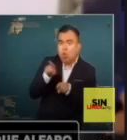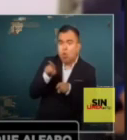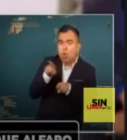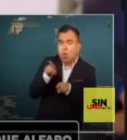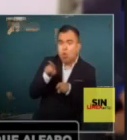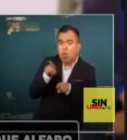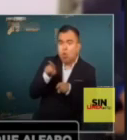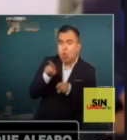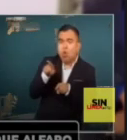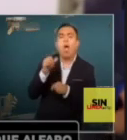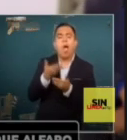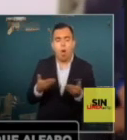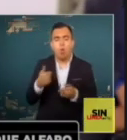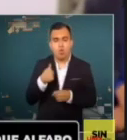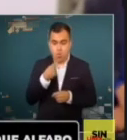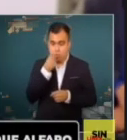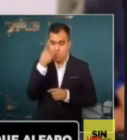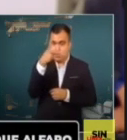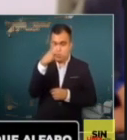a Enrique Alfaro.